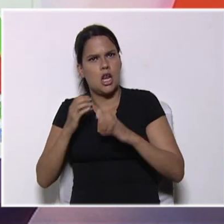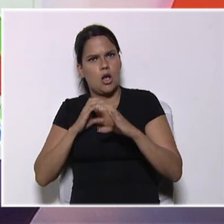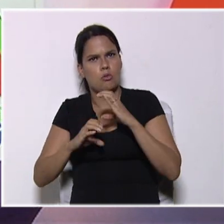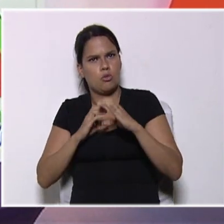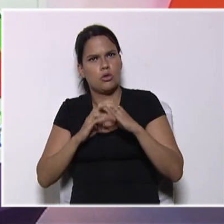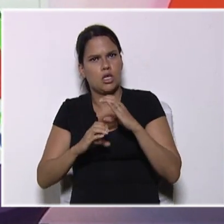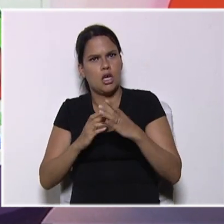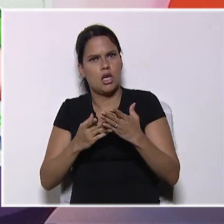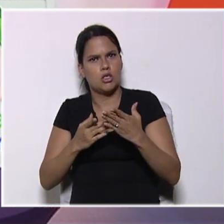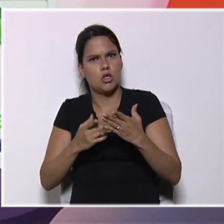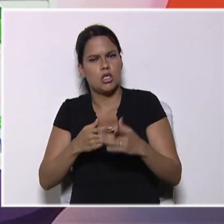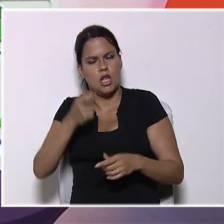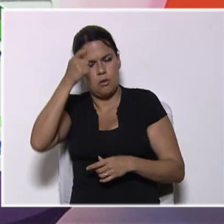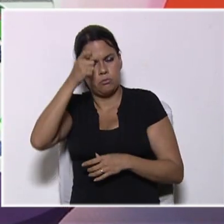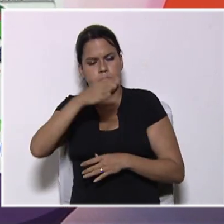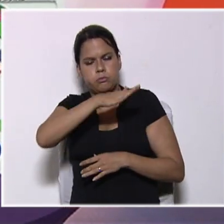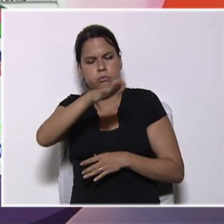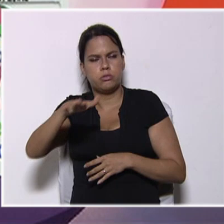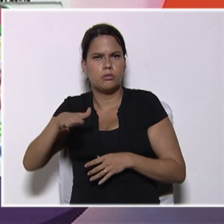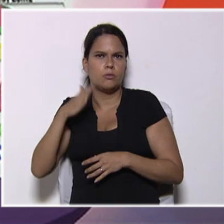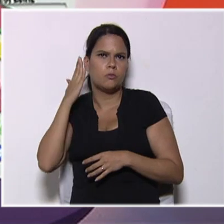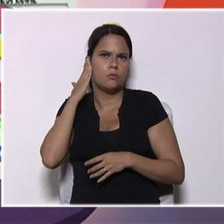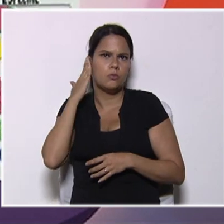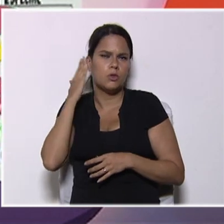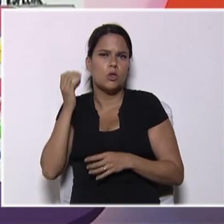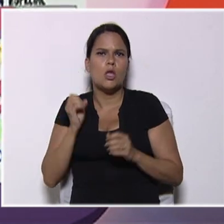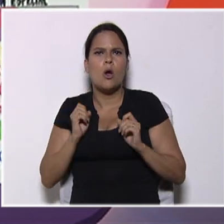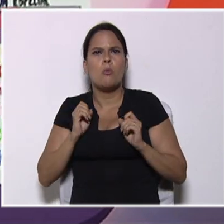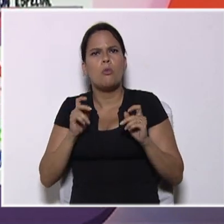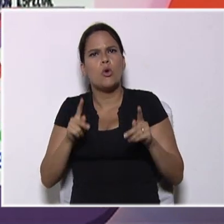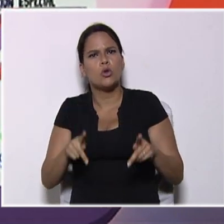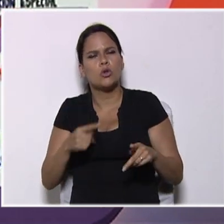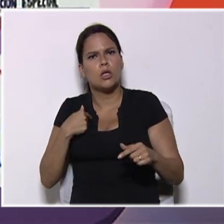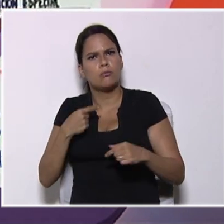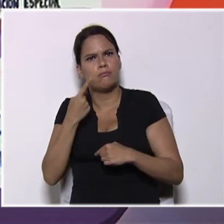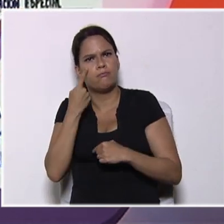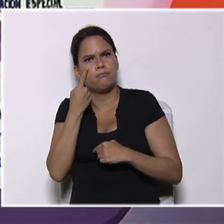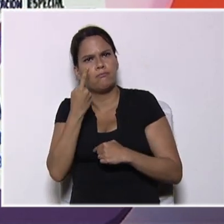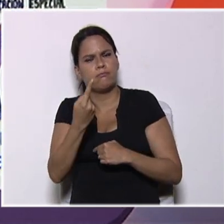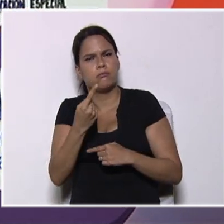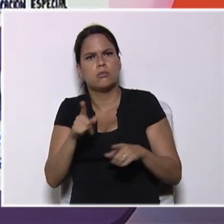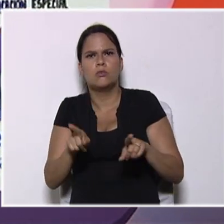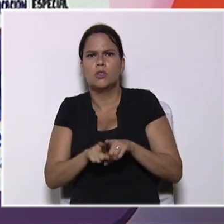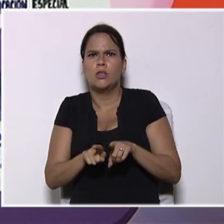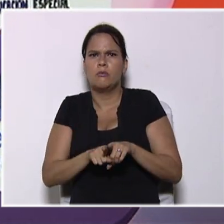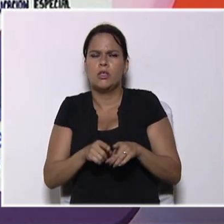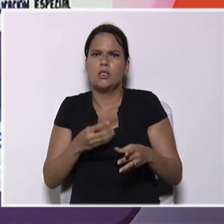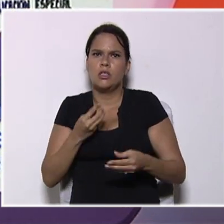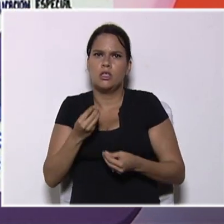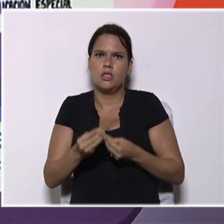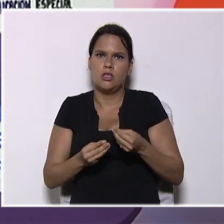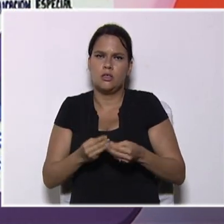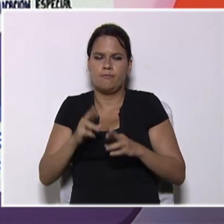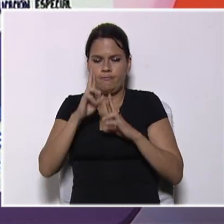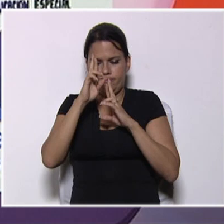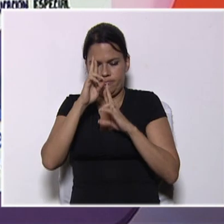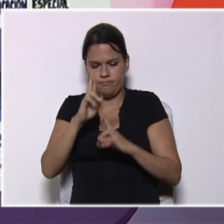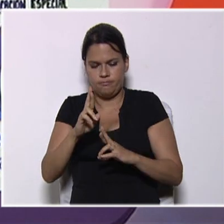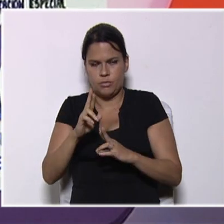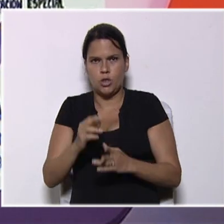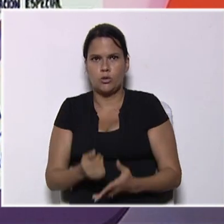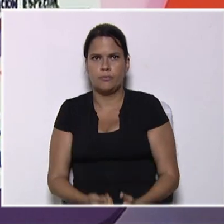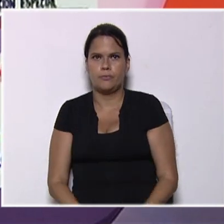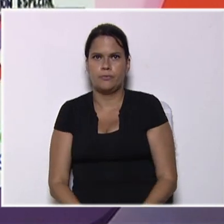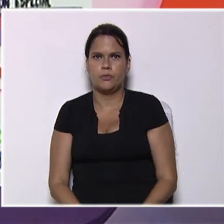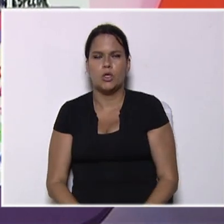con deficiencias auditivas una oportunidad de visibilizarlo y, por supuesto, de tratarlo desde el respeto. Y